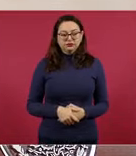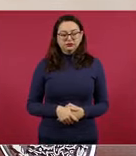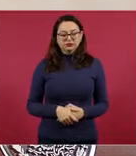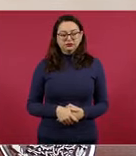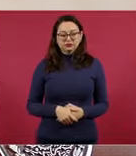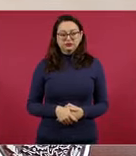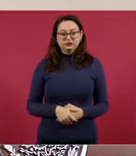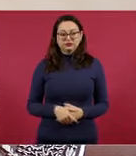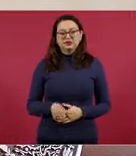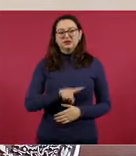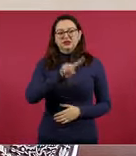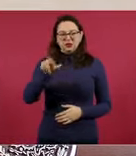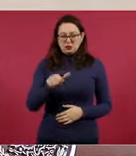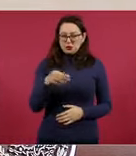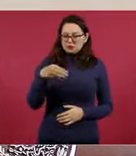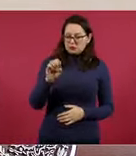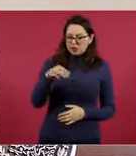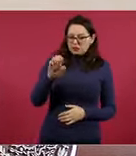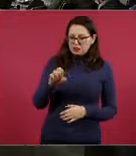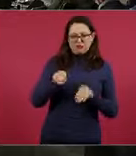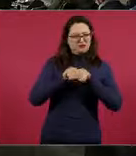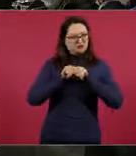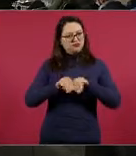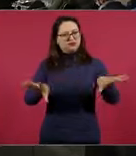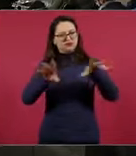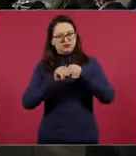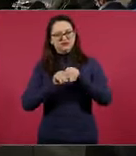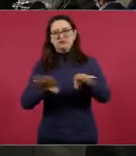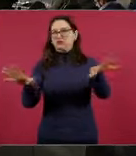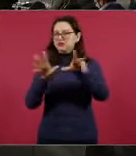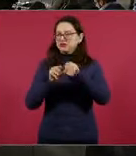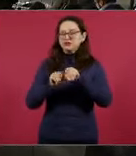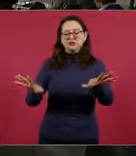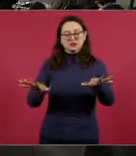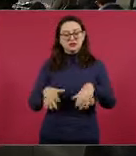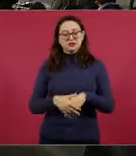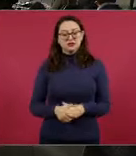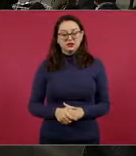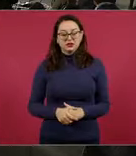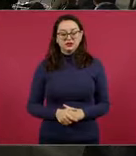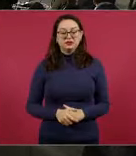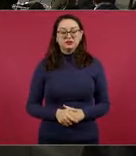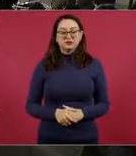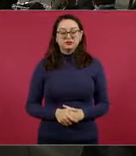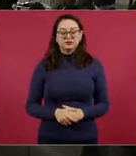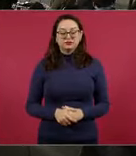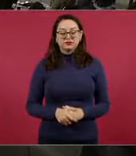unos memes, sí, buenísimos, sobre eso. Y